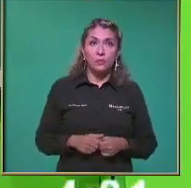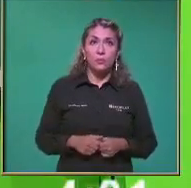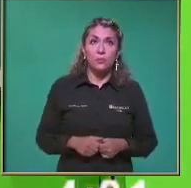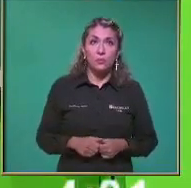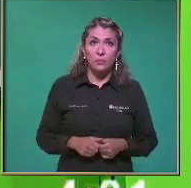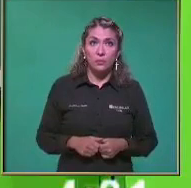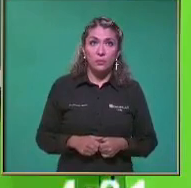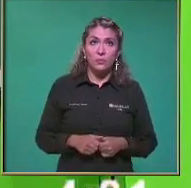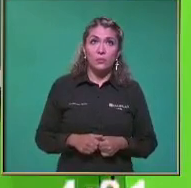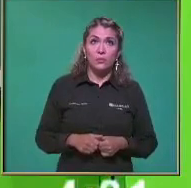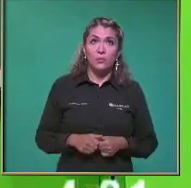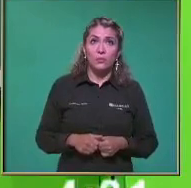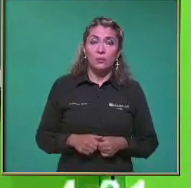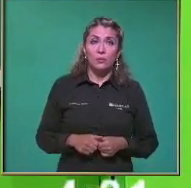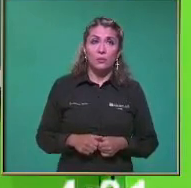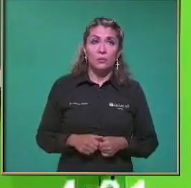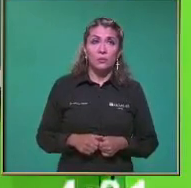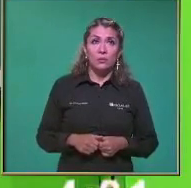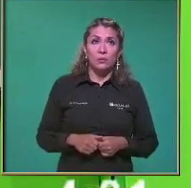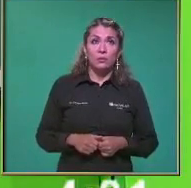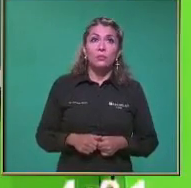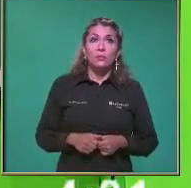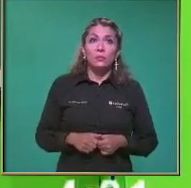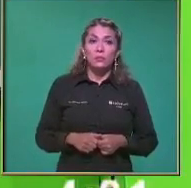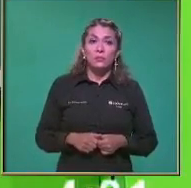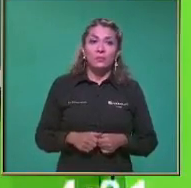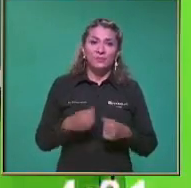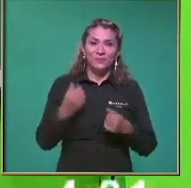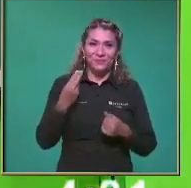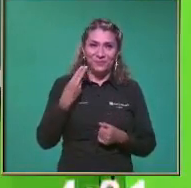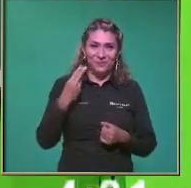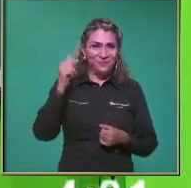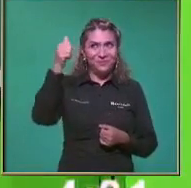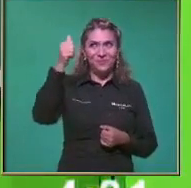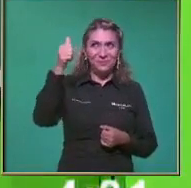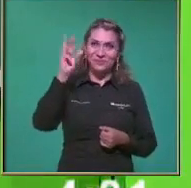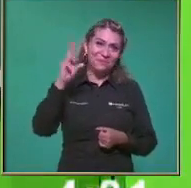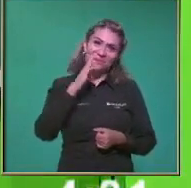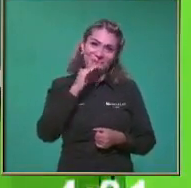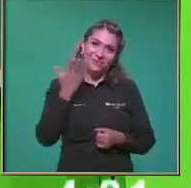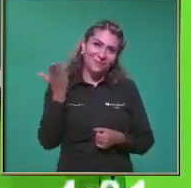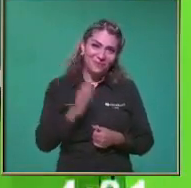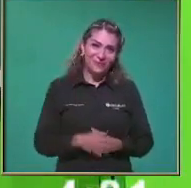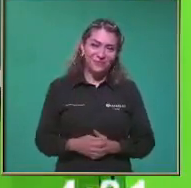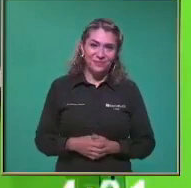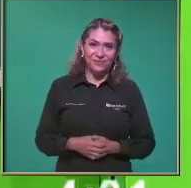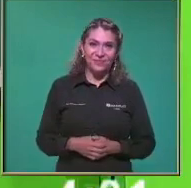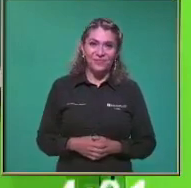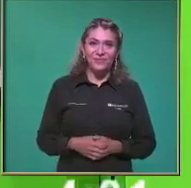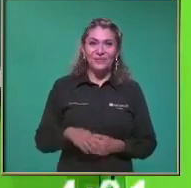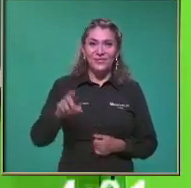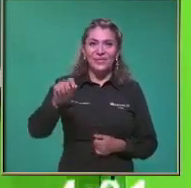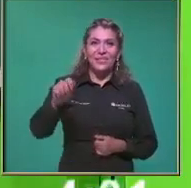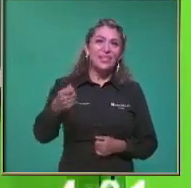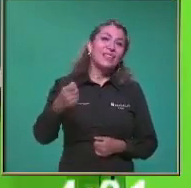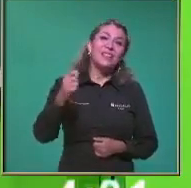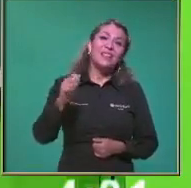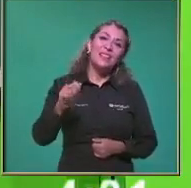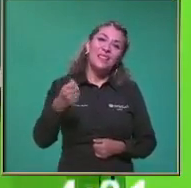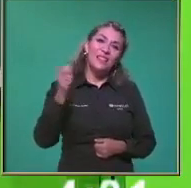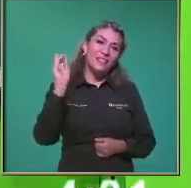ay, déjenme ver qué más decía aquí. Ah, no quiere moverse. Vamos, los chicos de radio, estoy teniendo un poquito